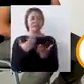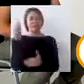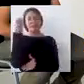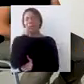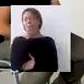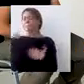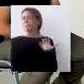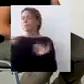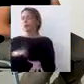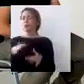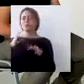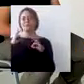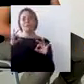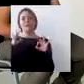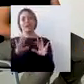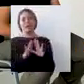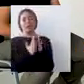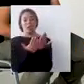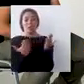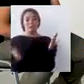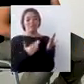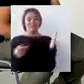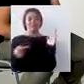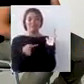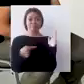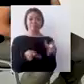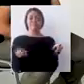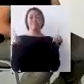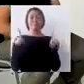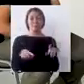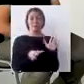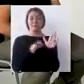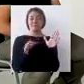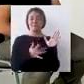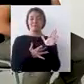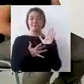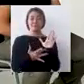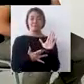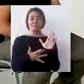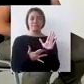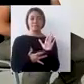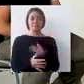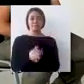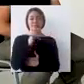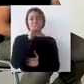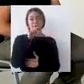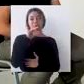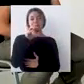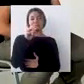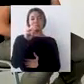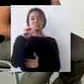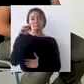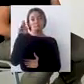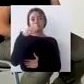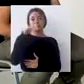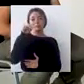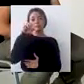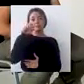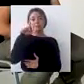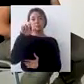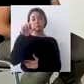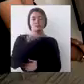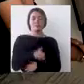por aquí, que es hermoso, que gustó mucho, Seconds, de Brian Lee O'Malley, que gustó mucho. Y